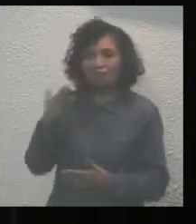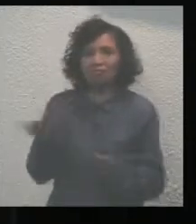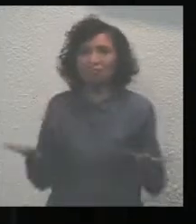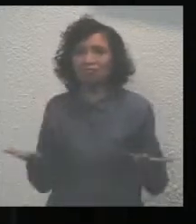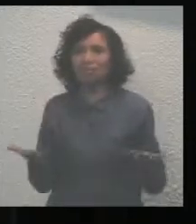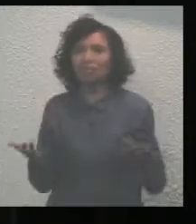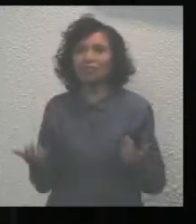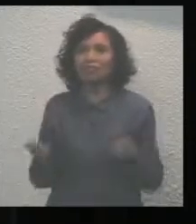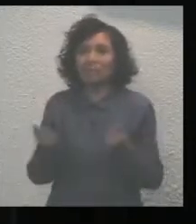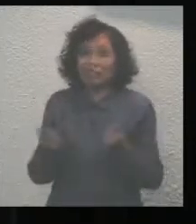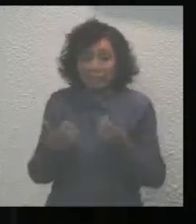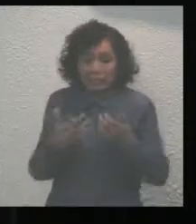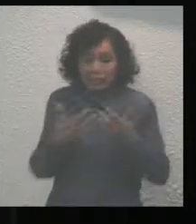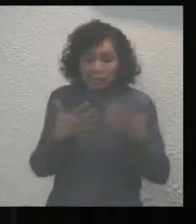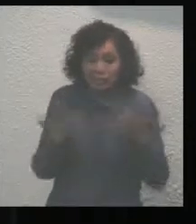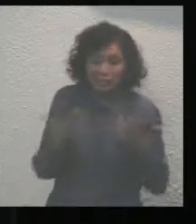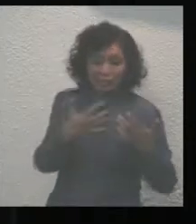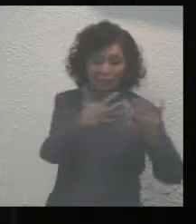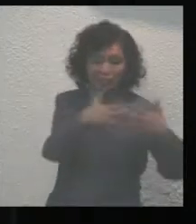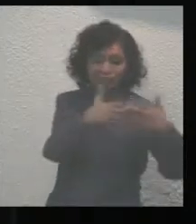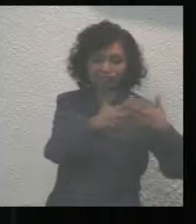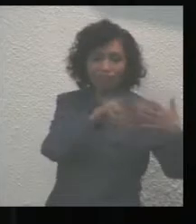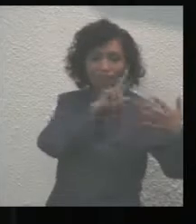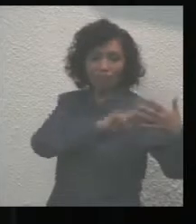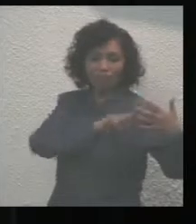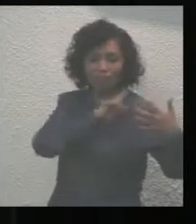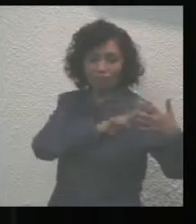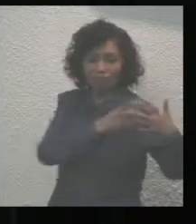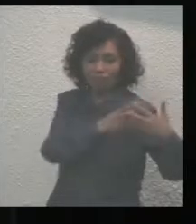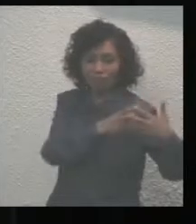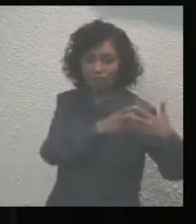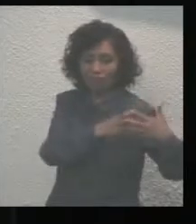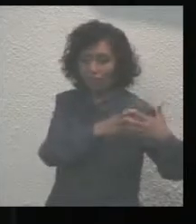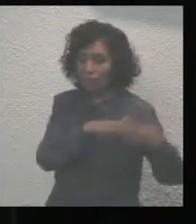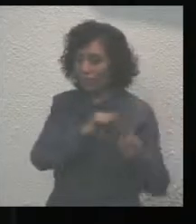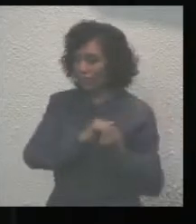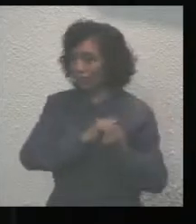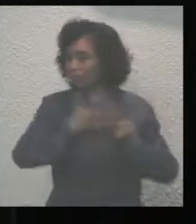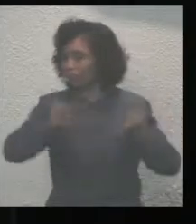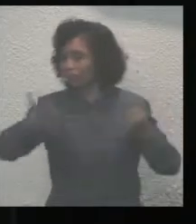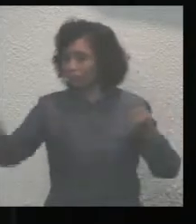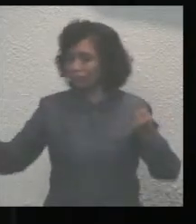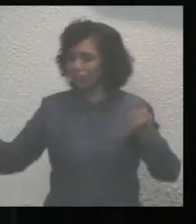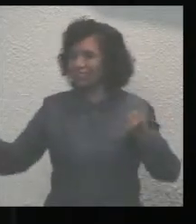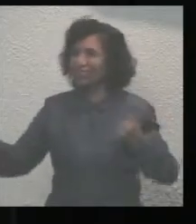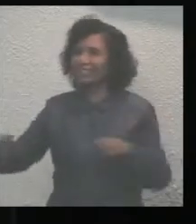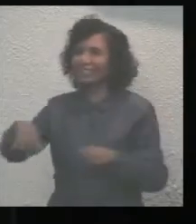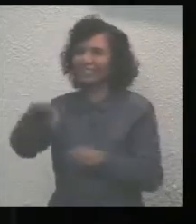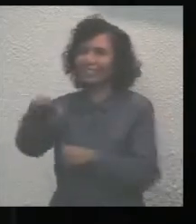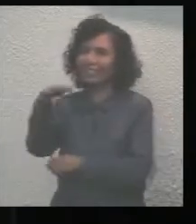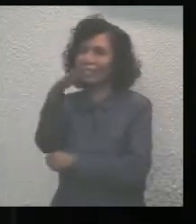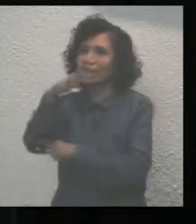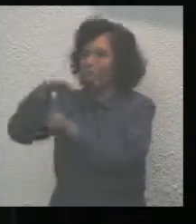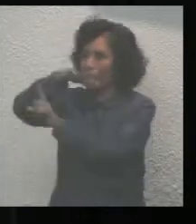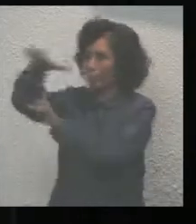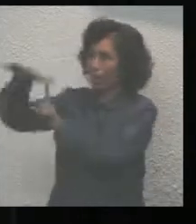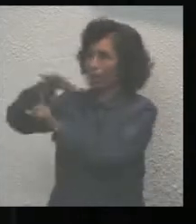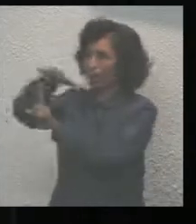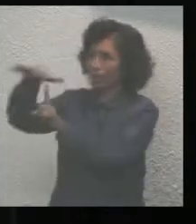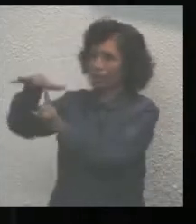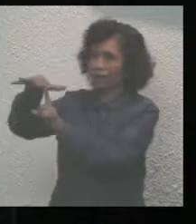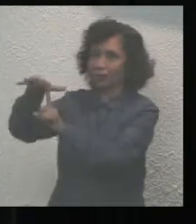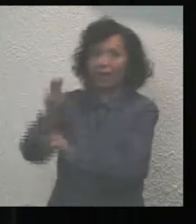las grandes inversiones privadas sin considerar el impacto social o ambiental que tienen. Esa visión